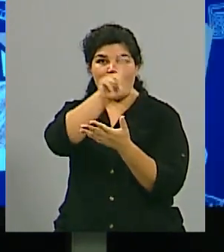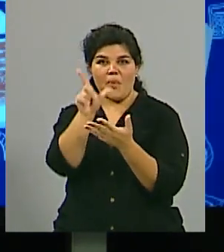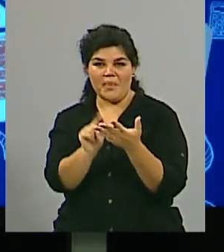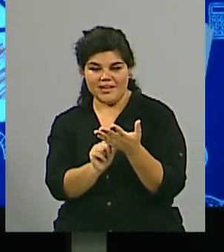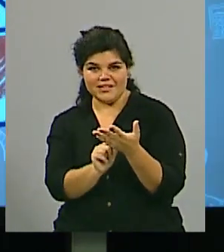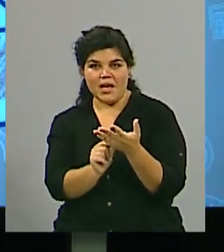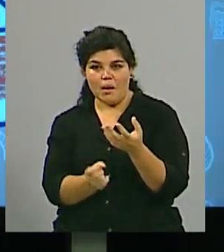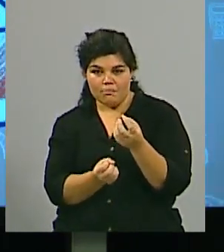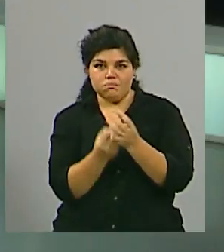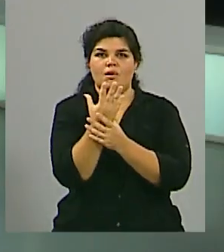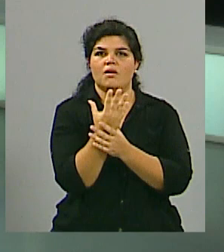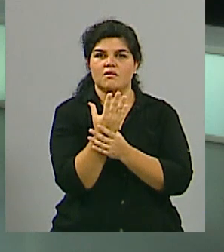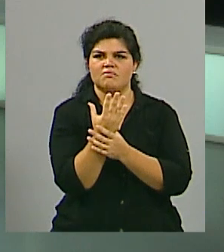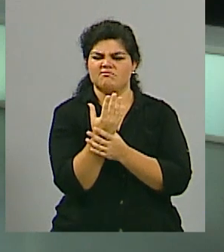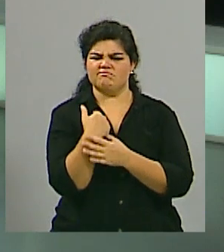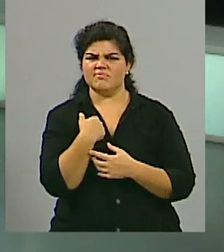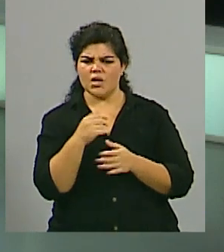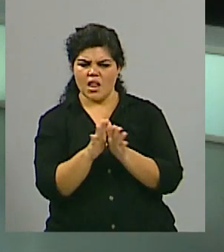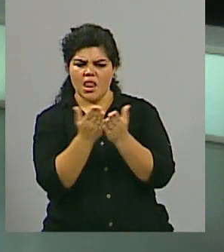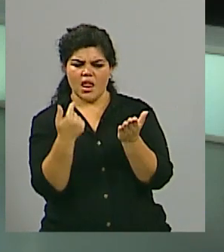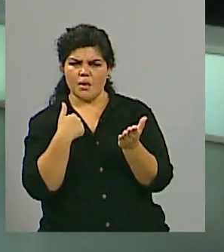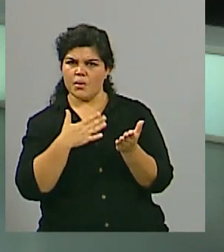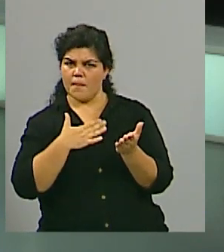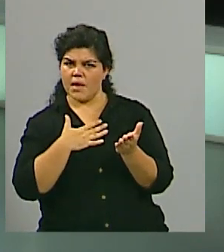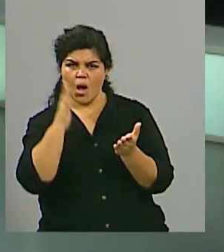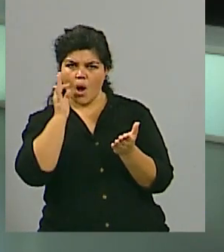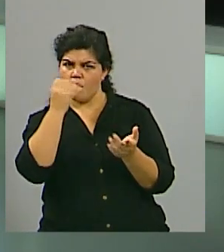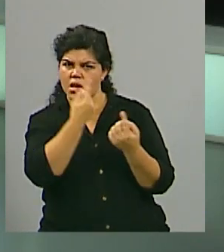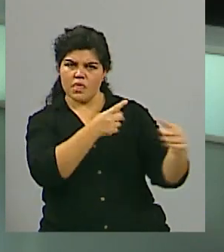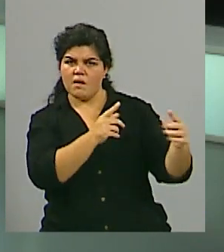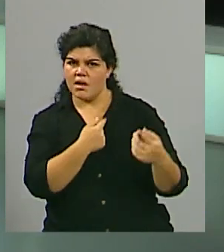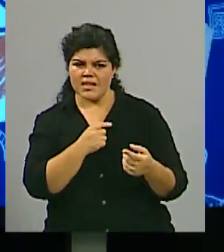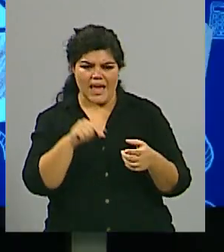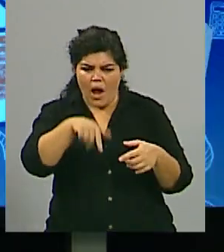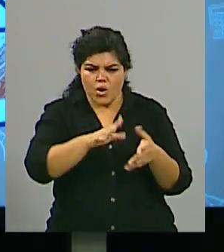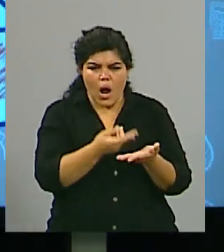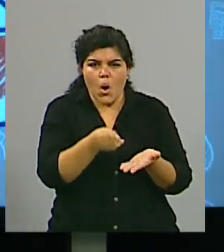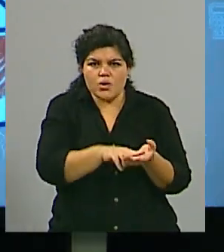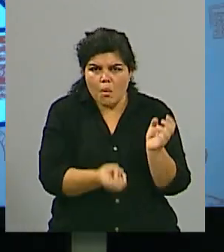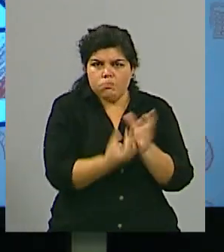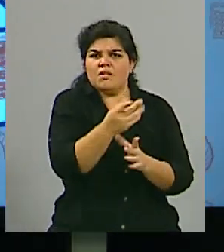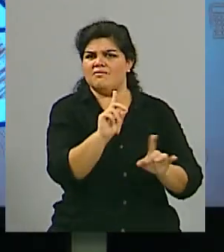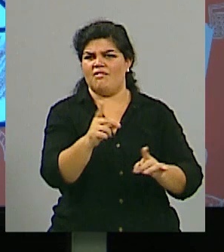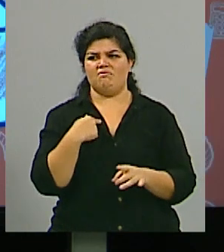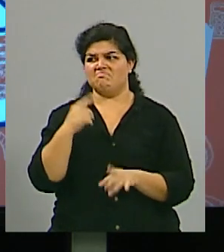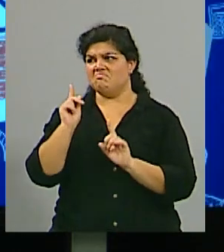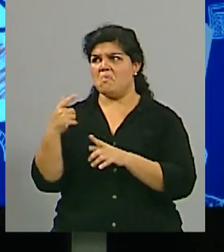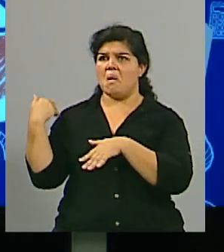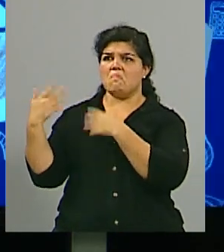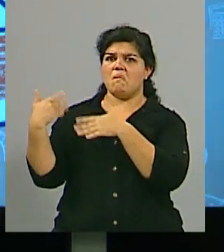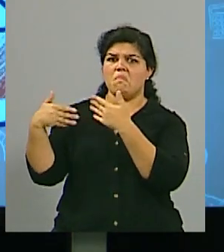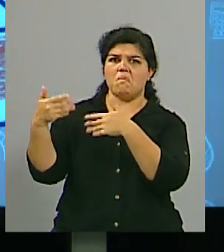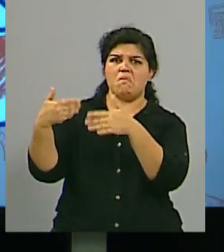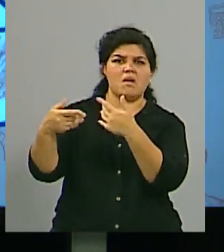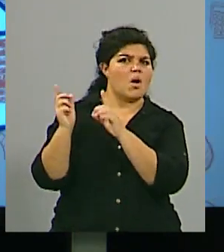renacen, sino que han estado funcionando, cooperando y han tenido mucha importancia. el caso que yo tomo en el libro mío es el caso